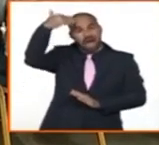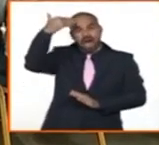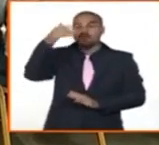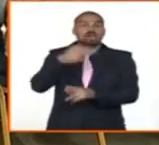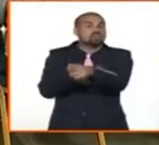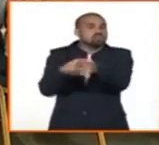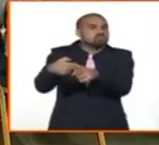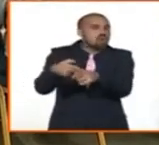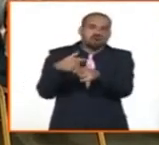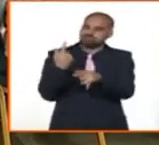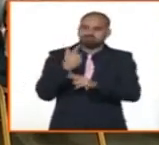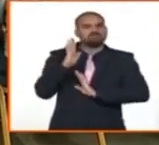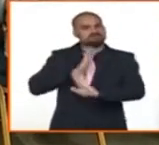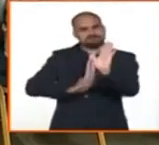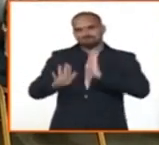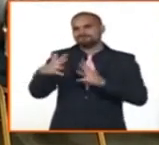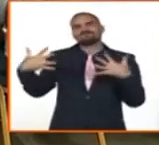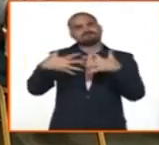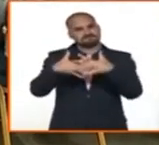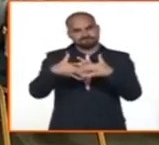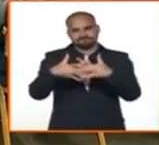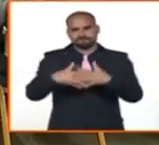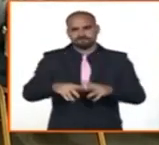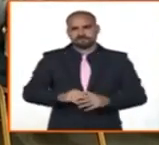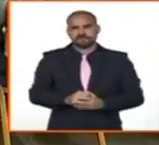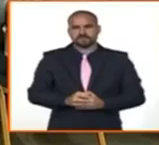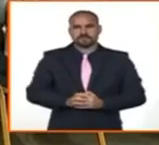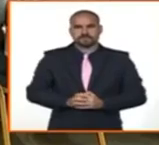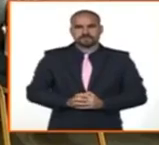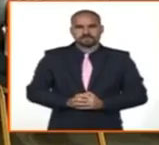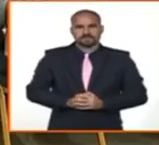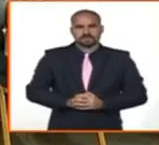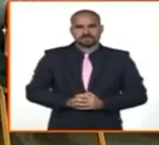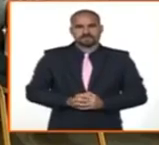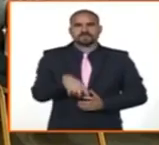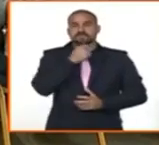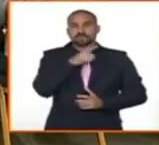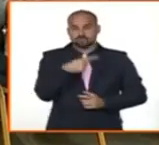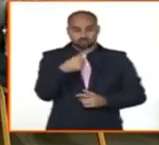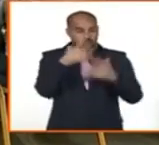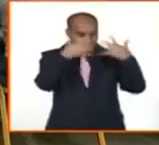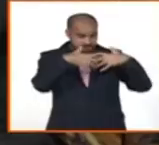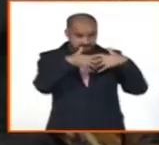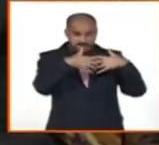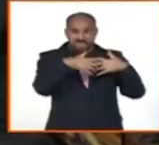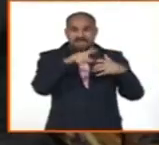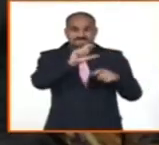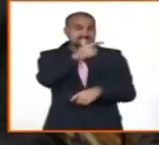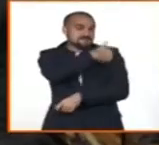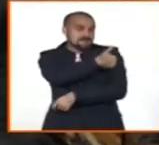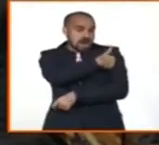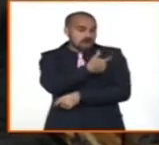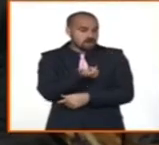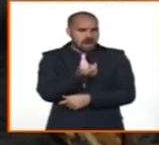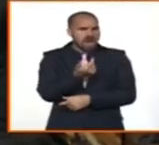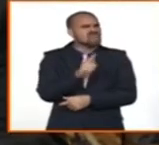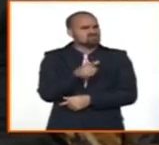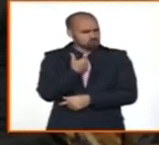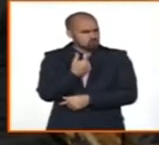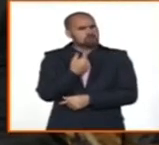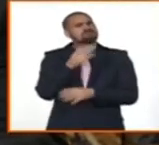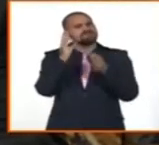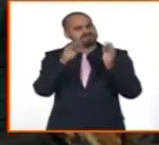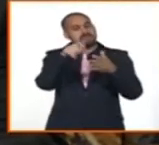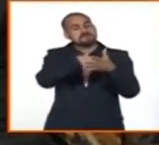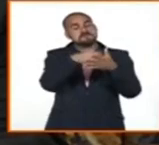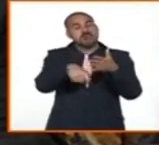ejemplo, cuando estábamos en el tema de la vacuna, no vacilamos, en Casiria había que darle la vacuna de manera